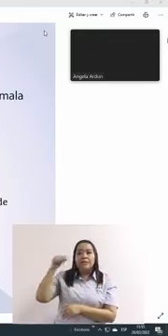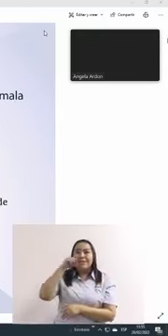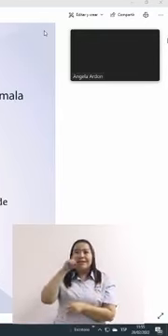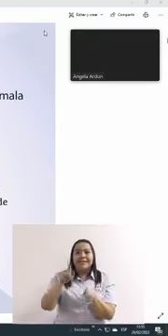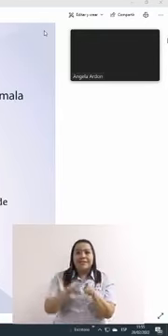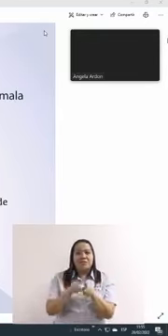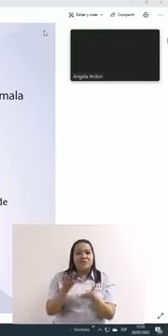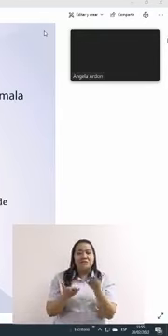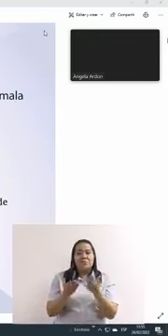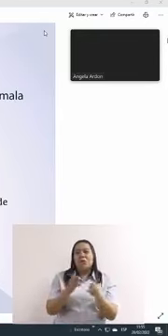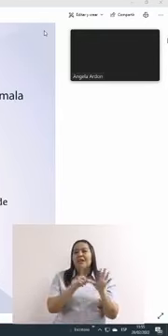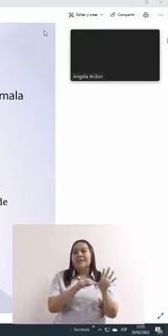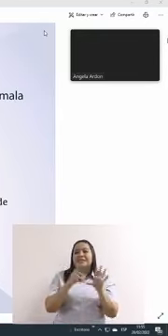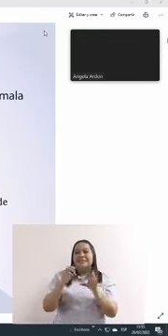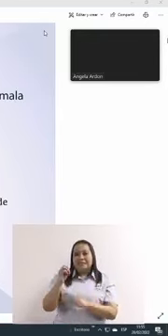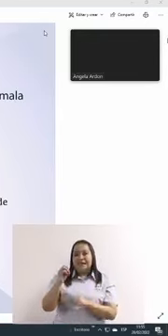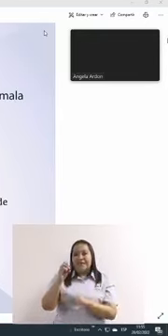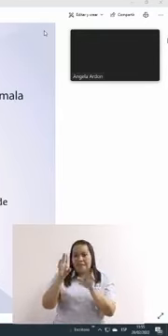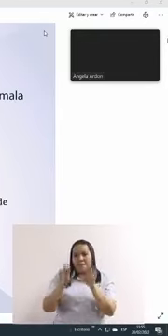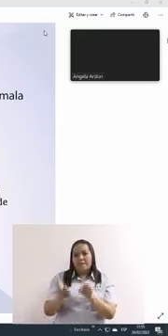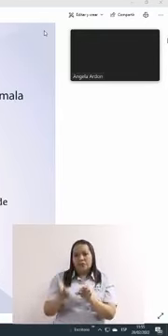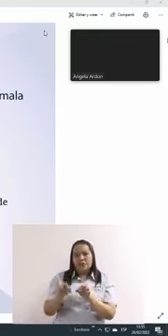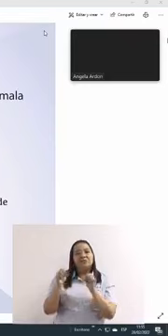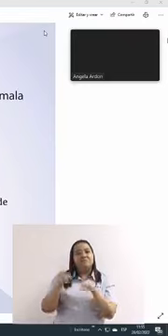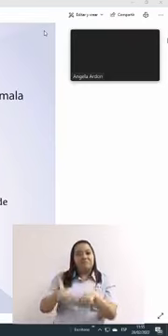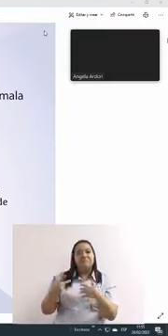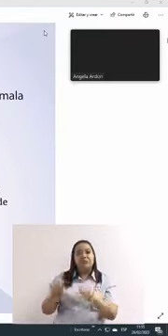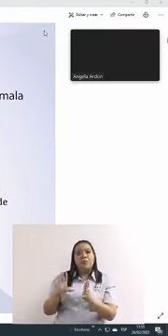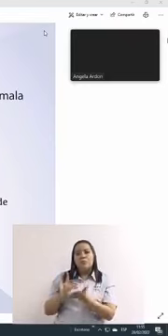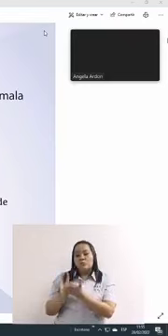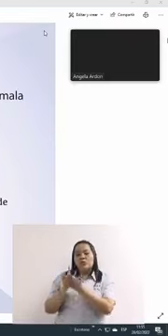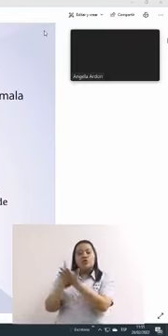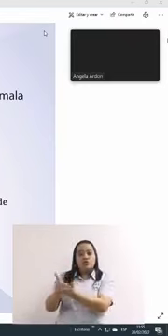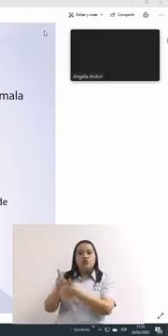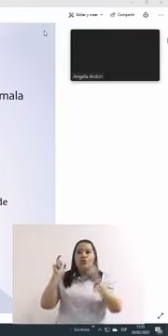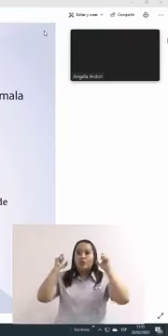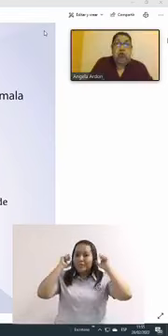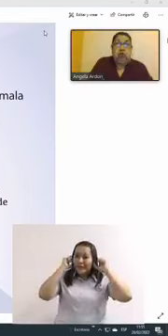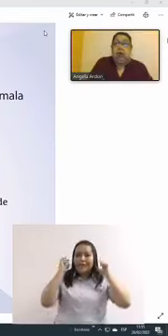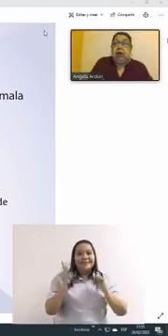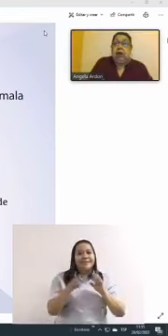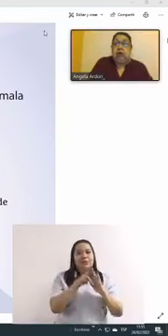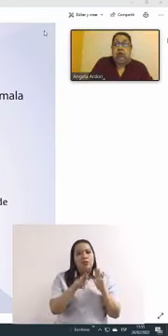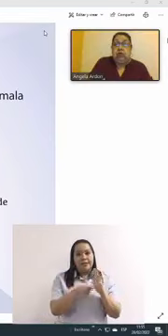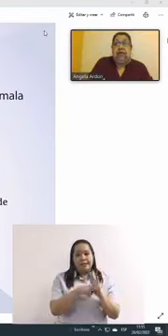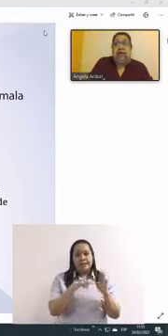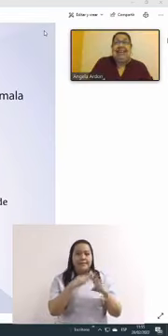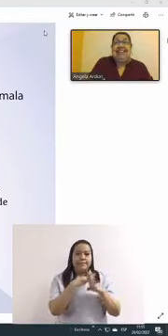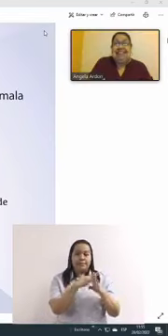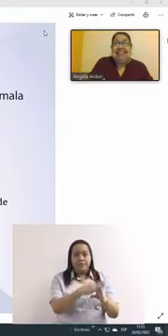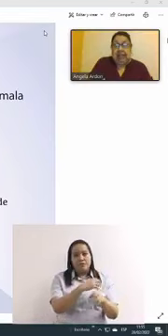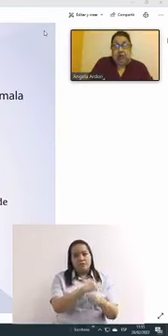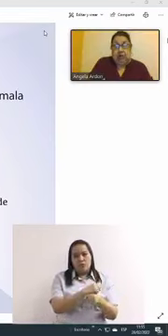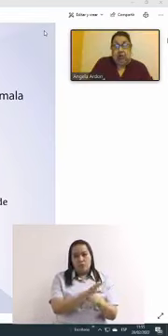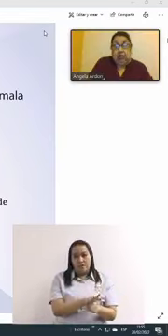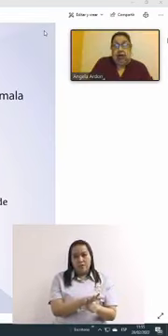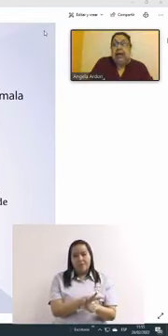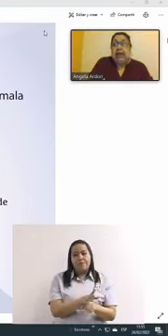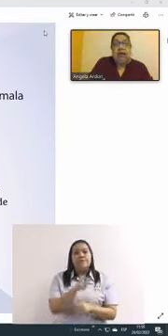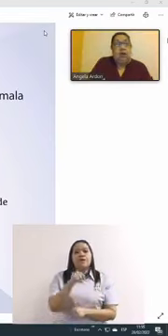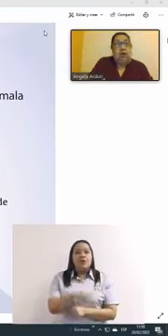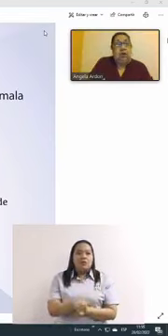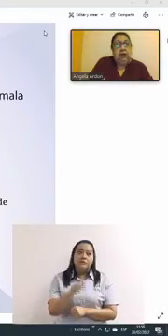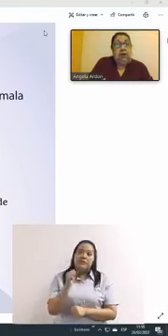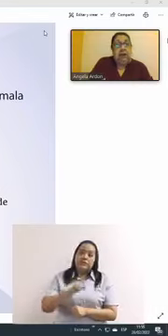60 personas y pudimos donar el año pasado. Con todas las medidas de prevención, ahorita hemos tomado sí, y